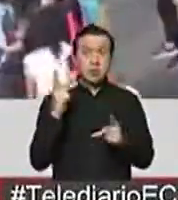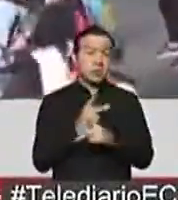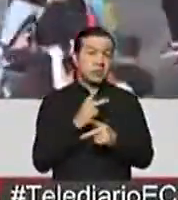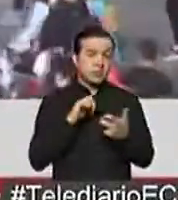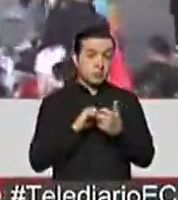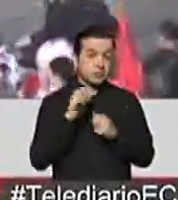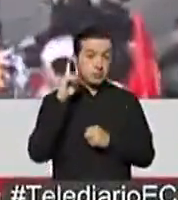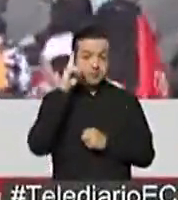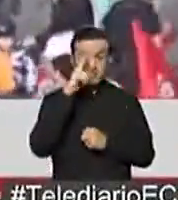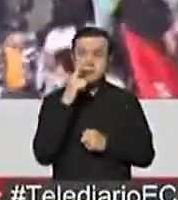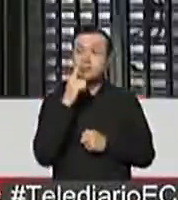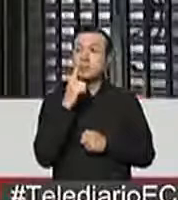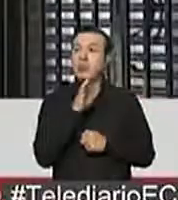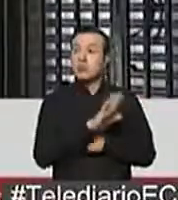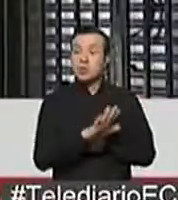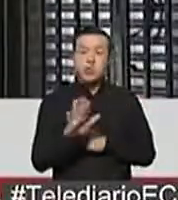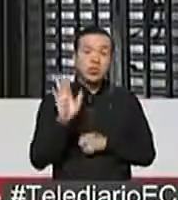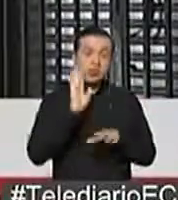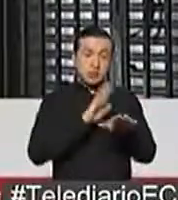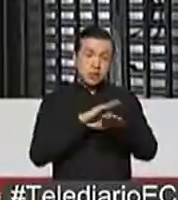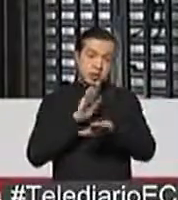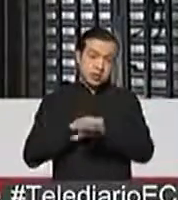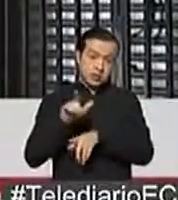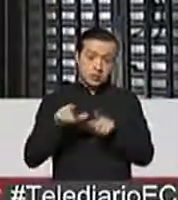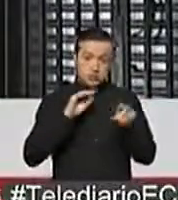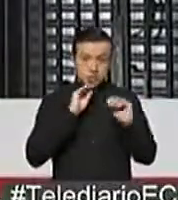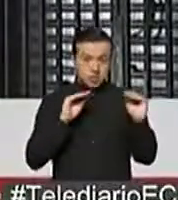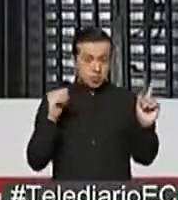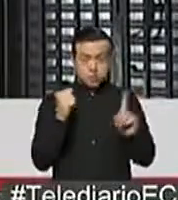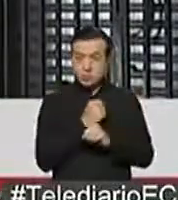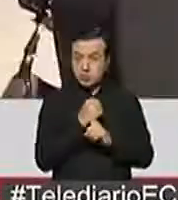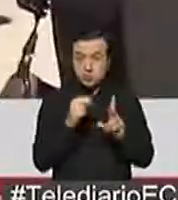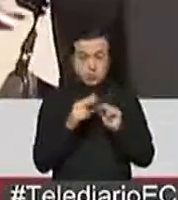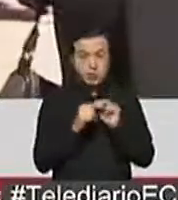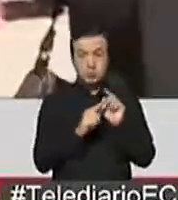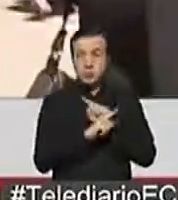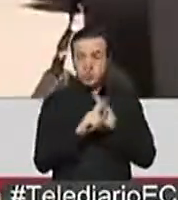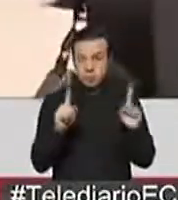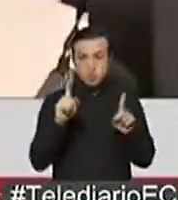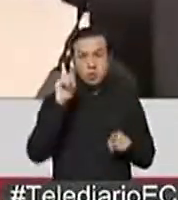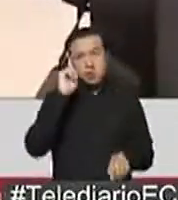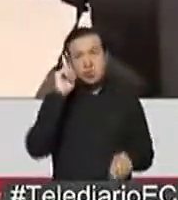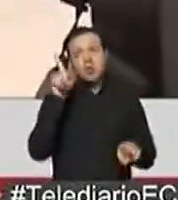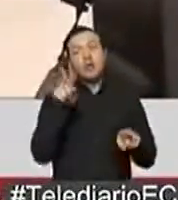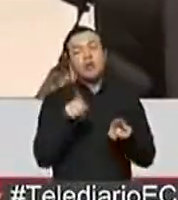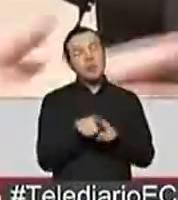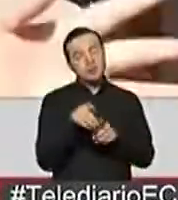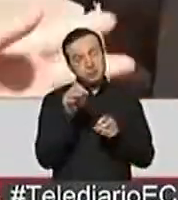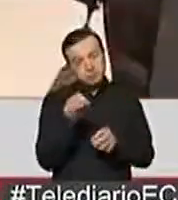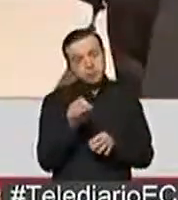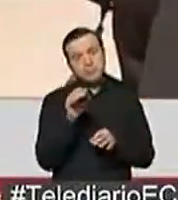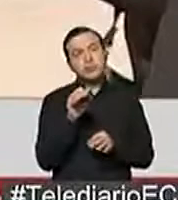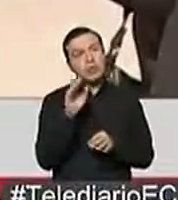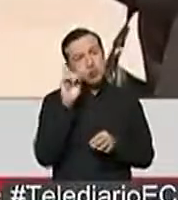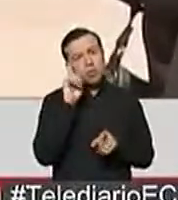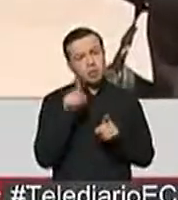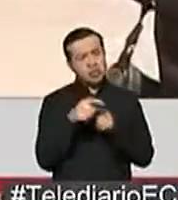carabineros, por lo que comerciantes hacen un llamado a que estas no sean violentas. Estoy de acuerdo, pero no estoy de acuerdo que vengan a destruir